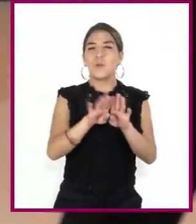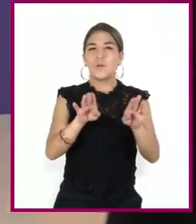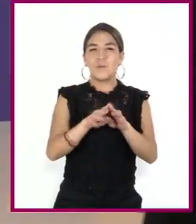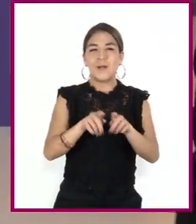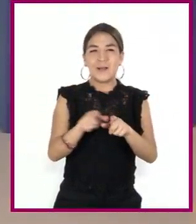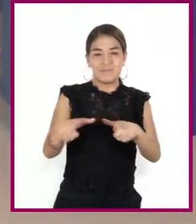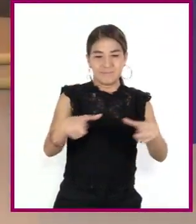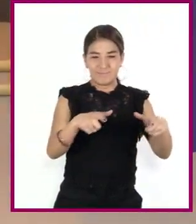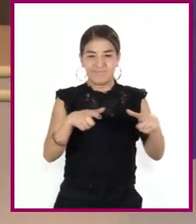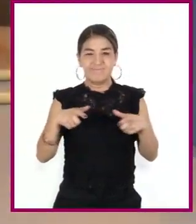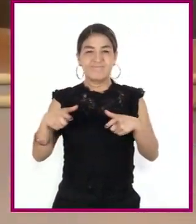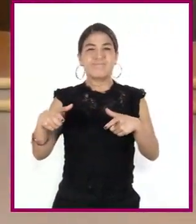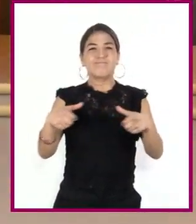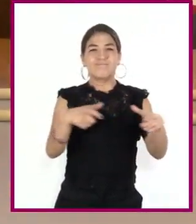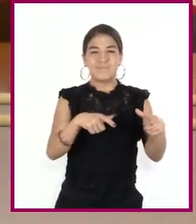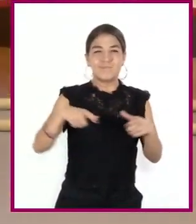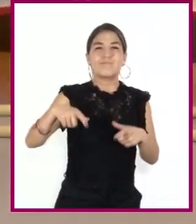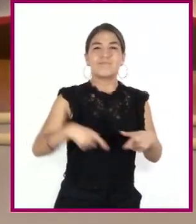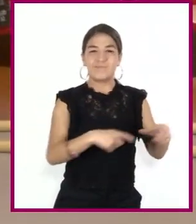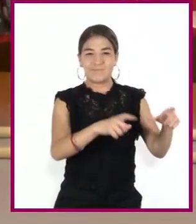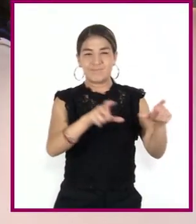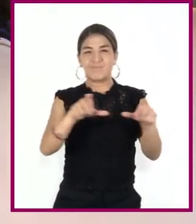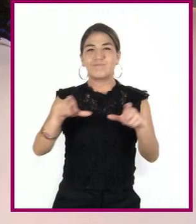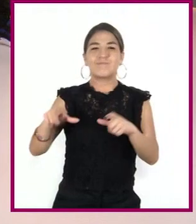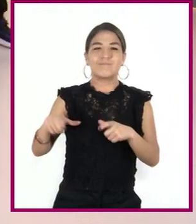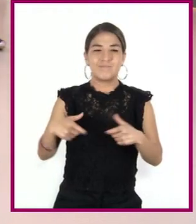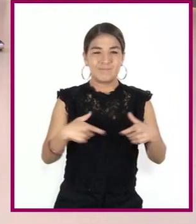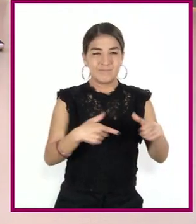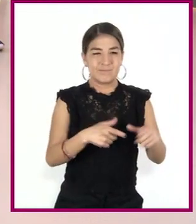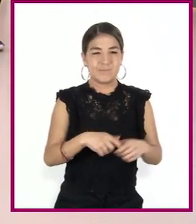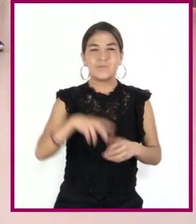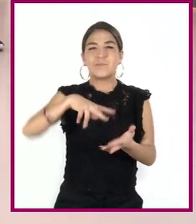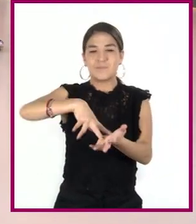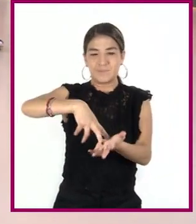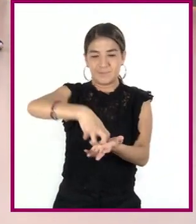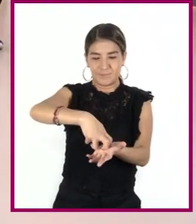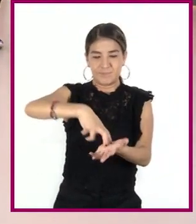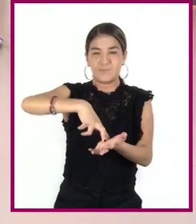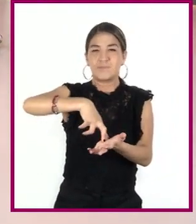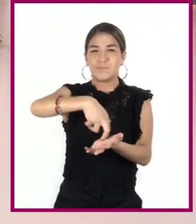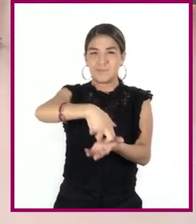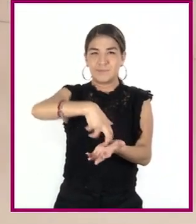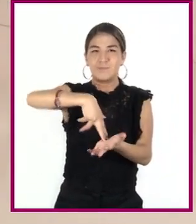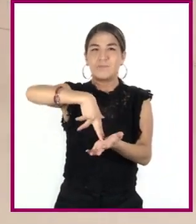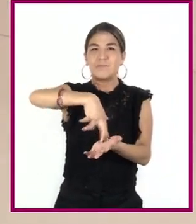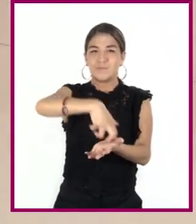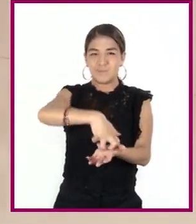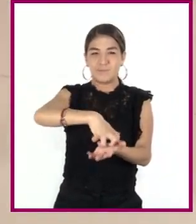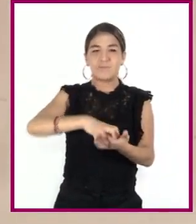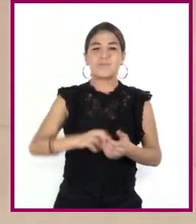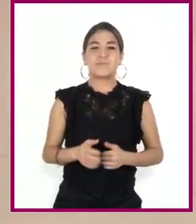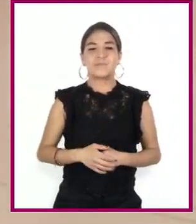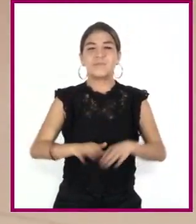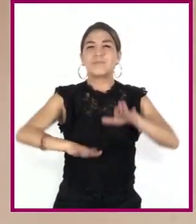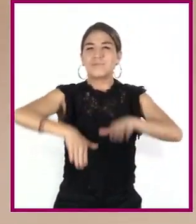cadera al otro lado. Vamos a flexionar y extender rodillas.